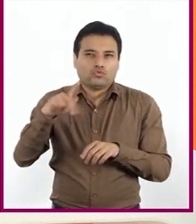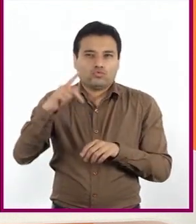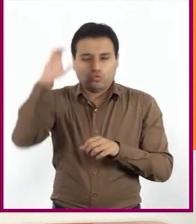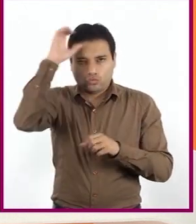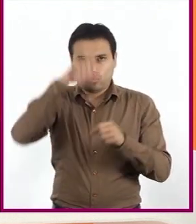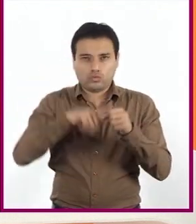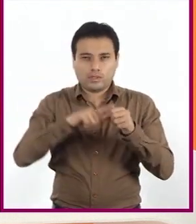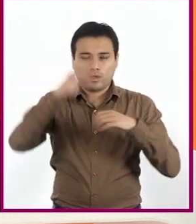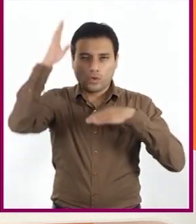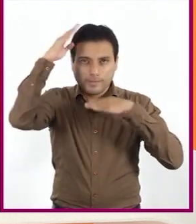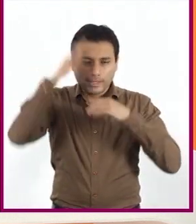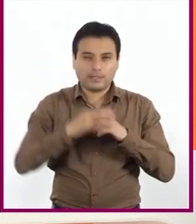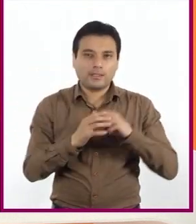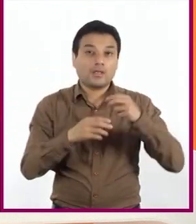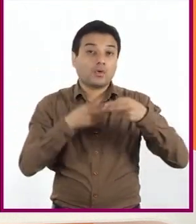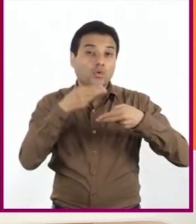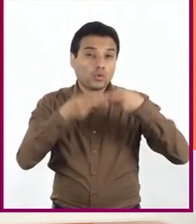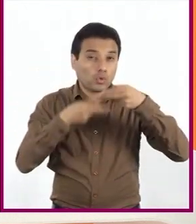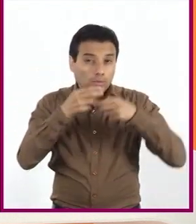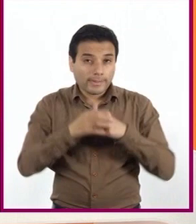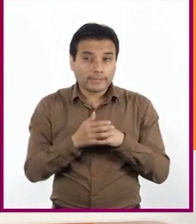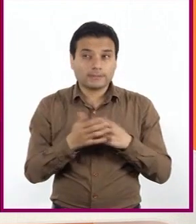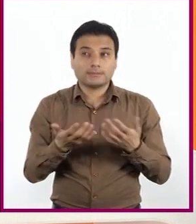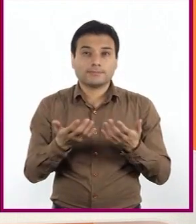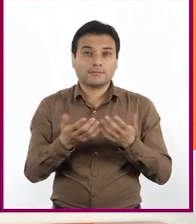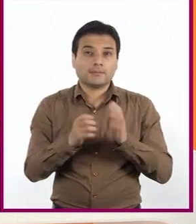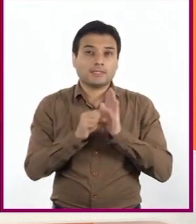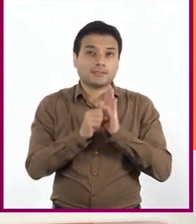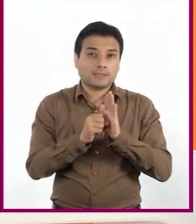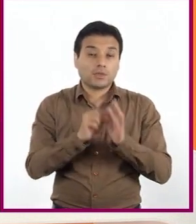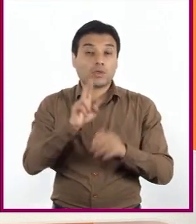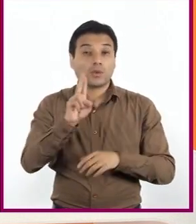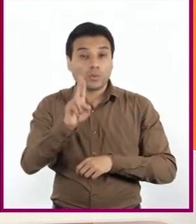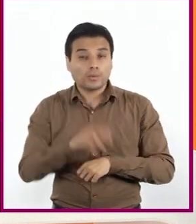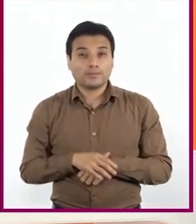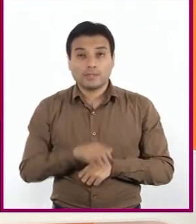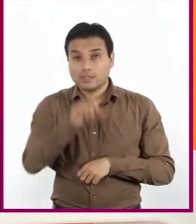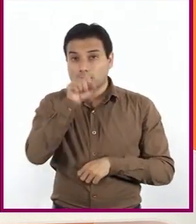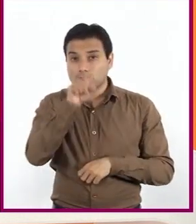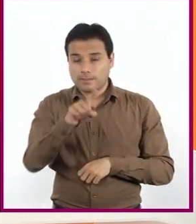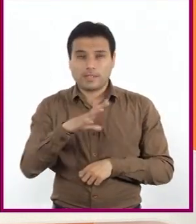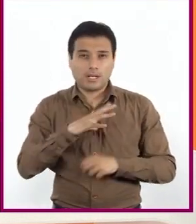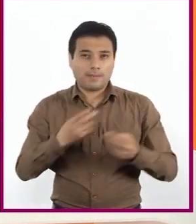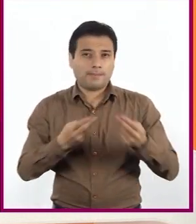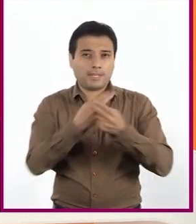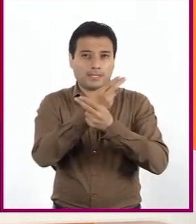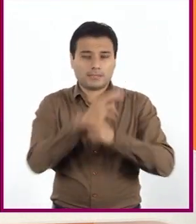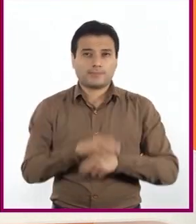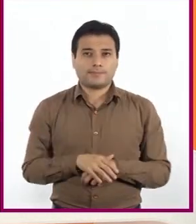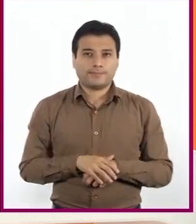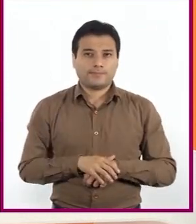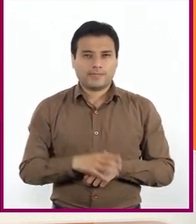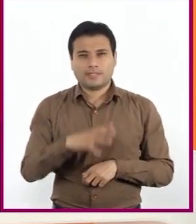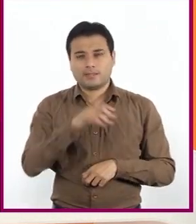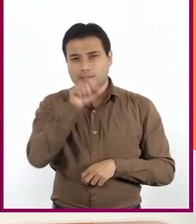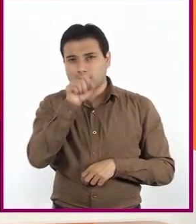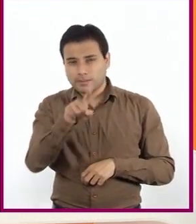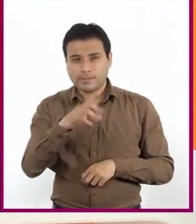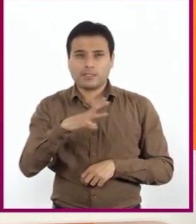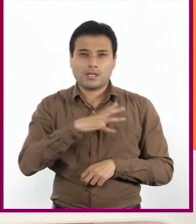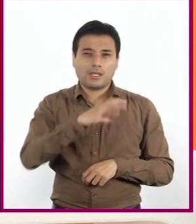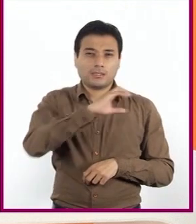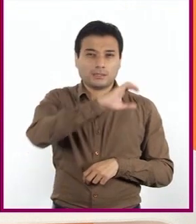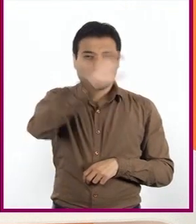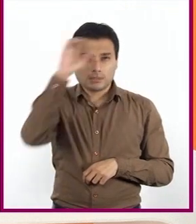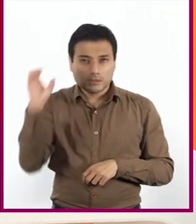olmeca, como son las nubes, el signo de U y las bandas cruzadas, así como las bandas celestiales